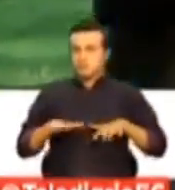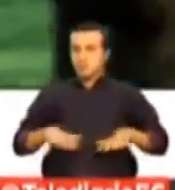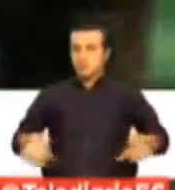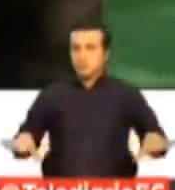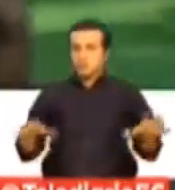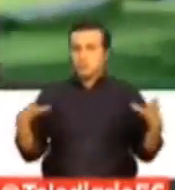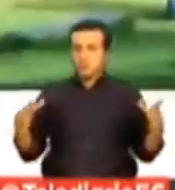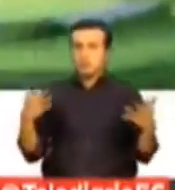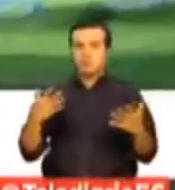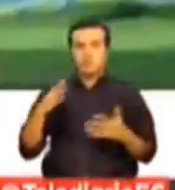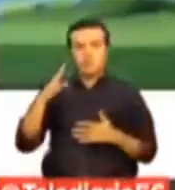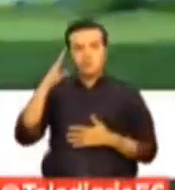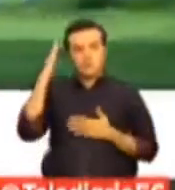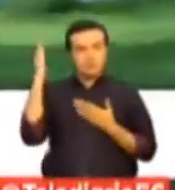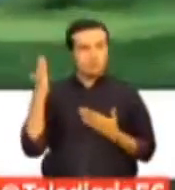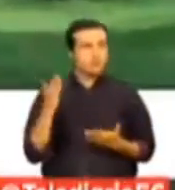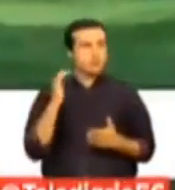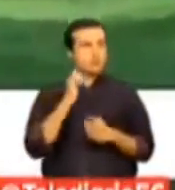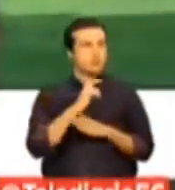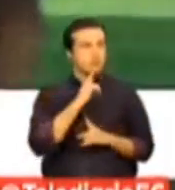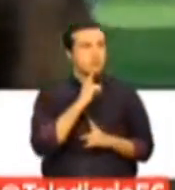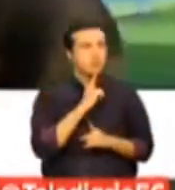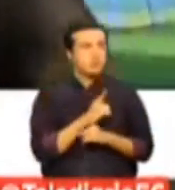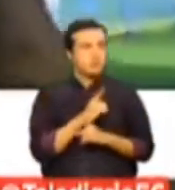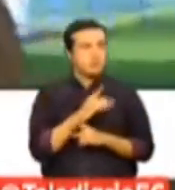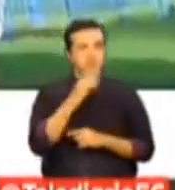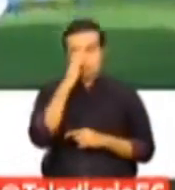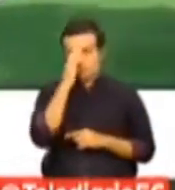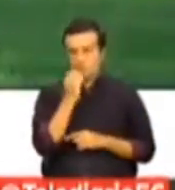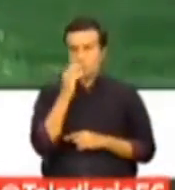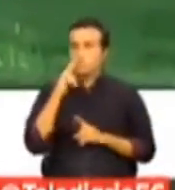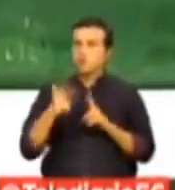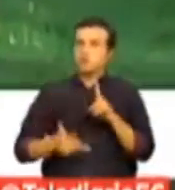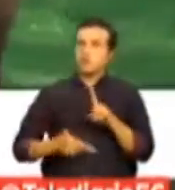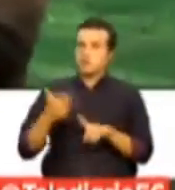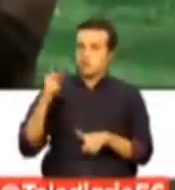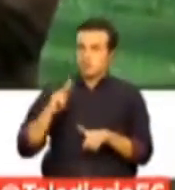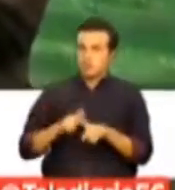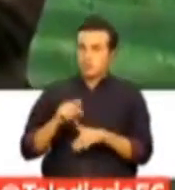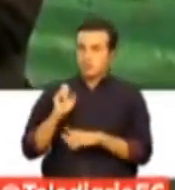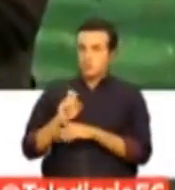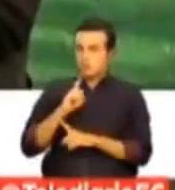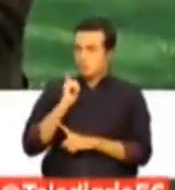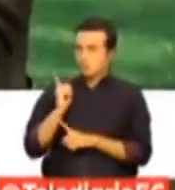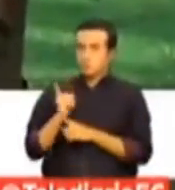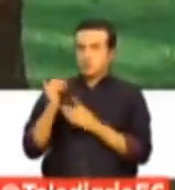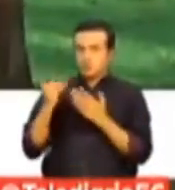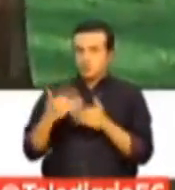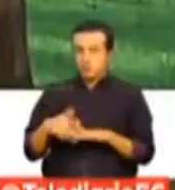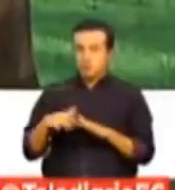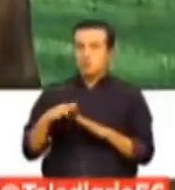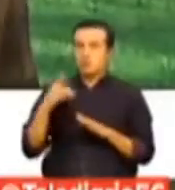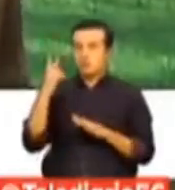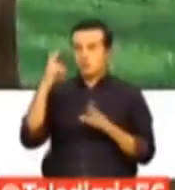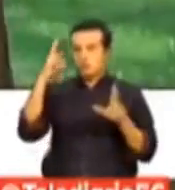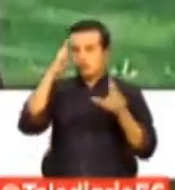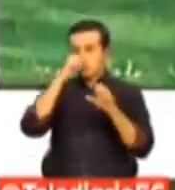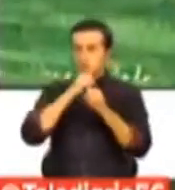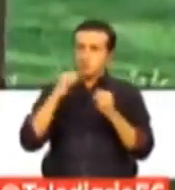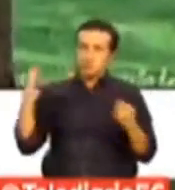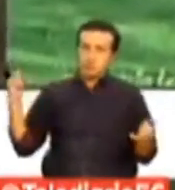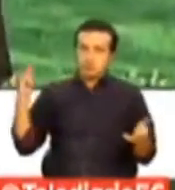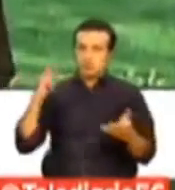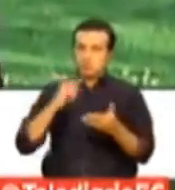acústica. Tano, bienvenido acá al Ecuador. Buen día. Creo que es la tercera vez que vienes por acá. A las 12 de la noche vinieron,